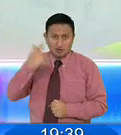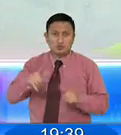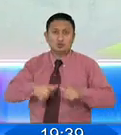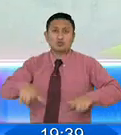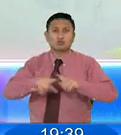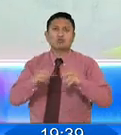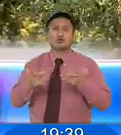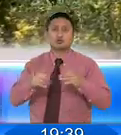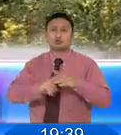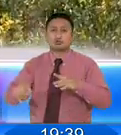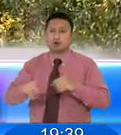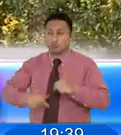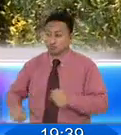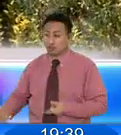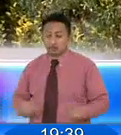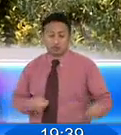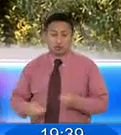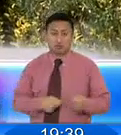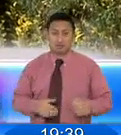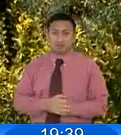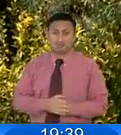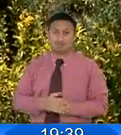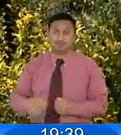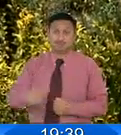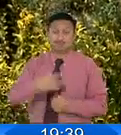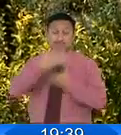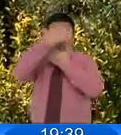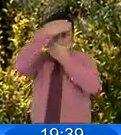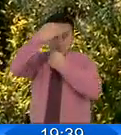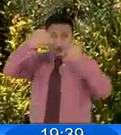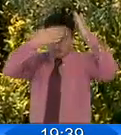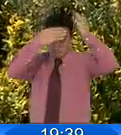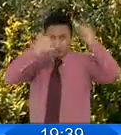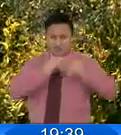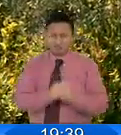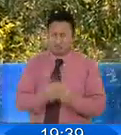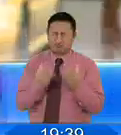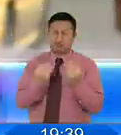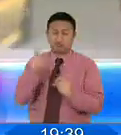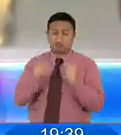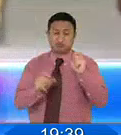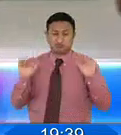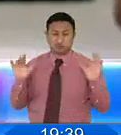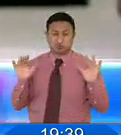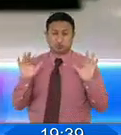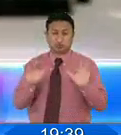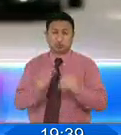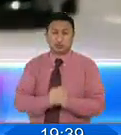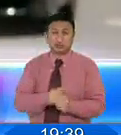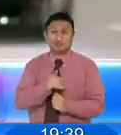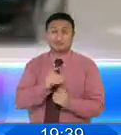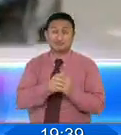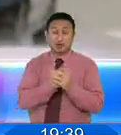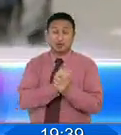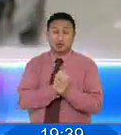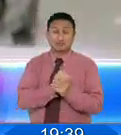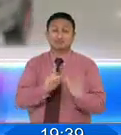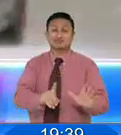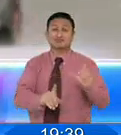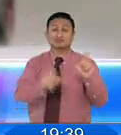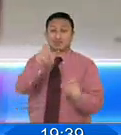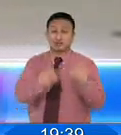mano a mano. La Marín es un punto donde a diario confluyen cientos de personas, lo que habría sido aprovechado por los 6 extranjeros,